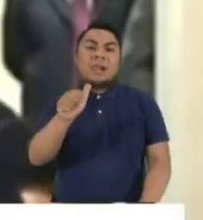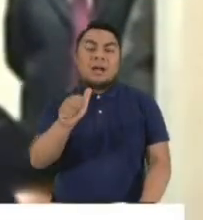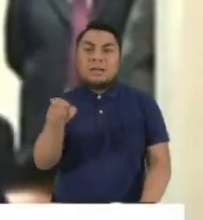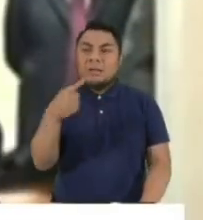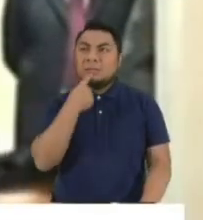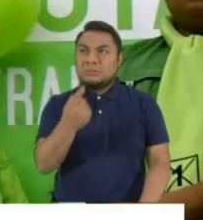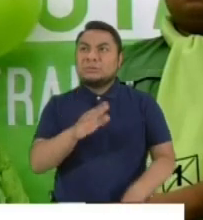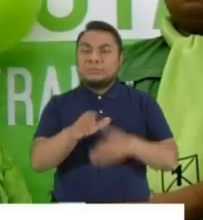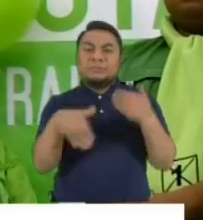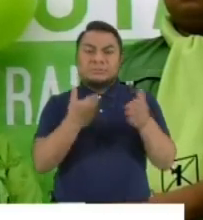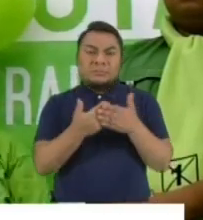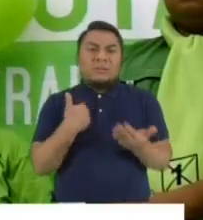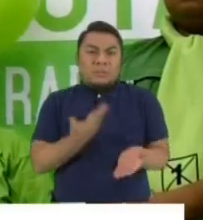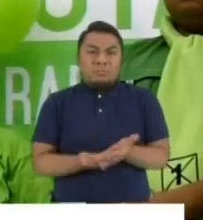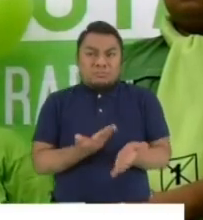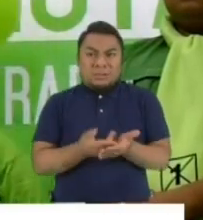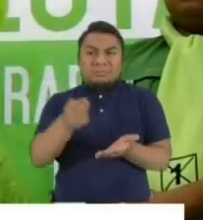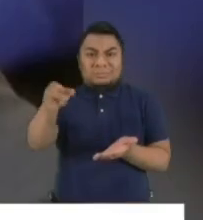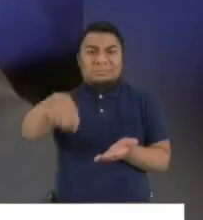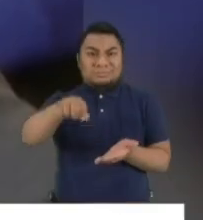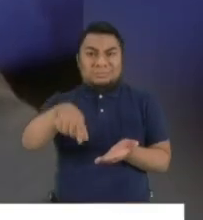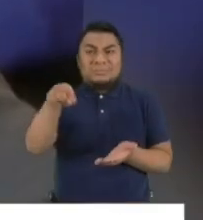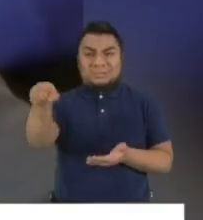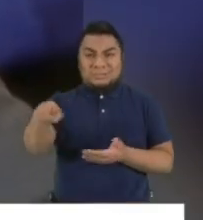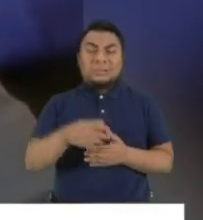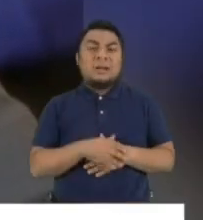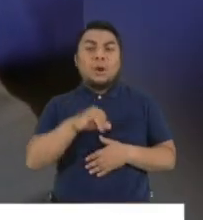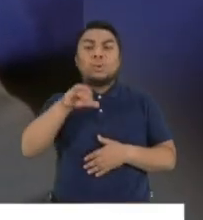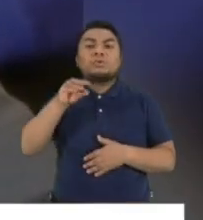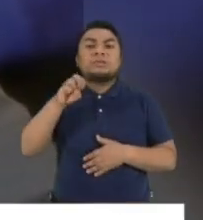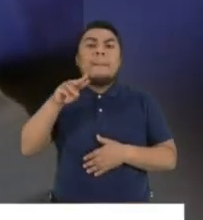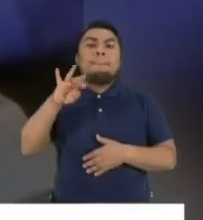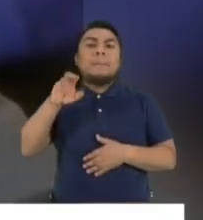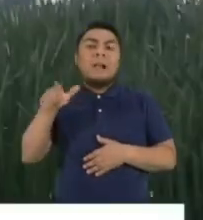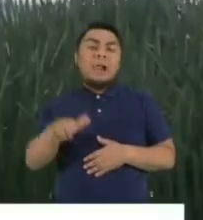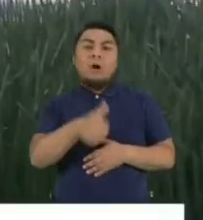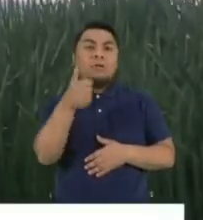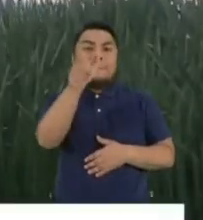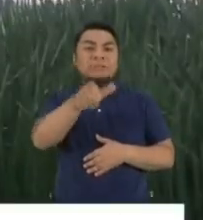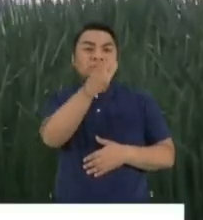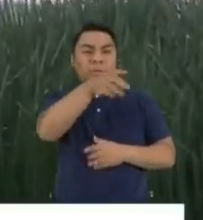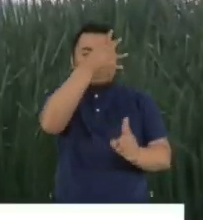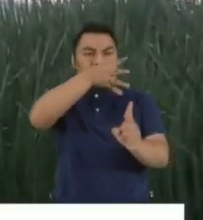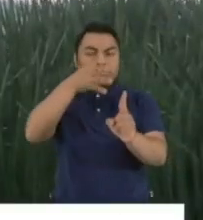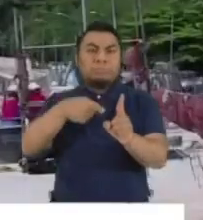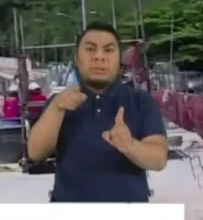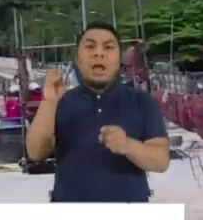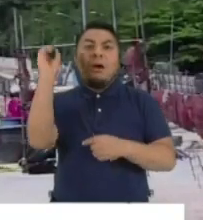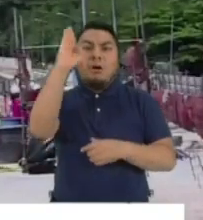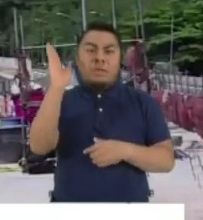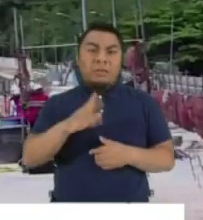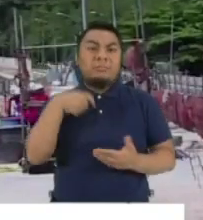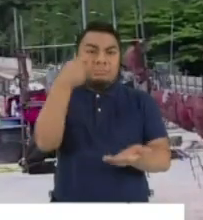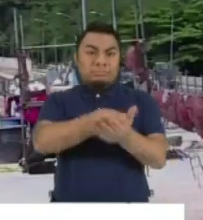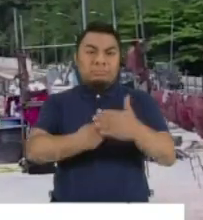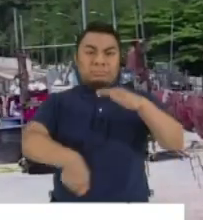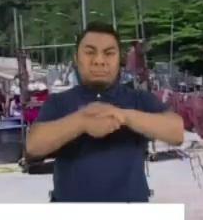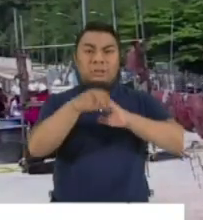los elementos de convicción que prueban que a Susana Villarán, José Miguel Castro y otros investigados, Odebrecht les